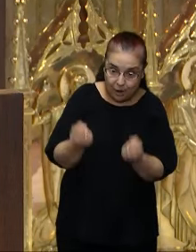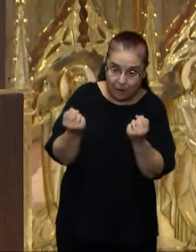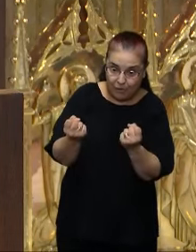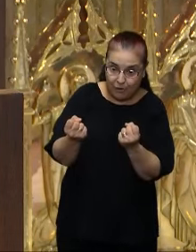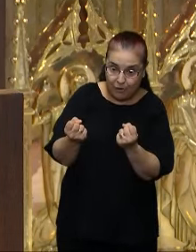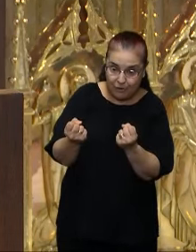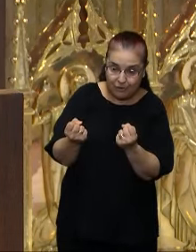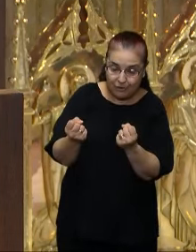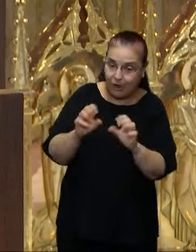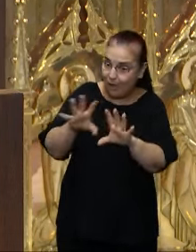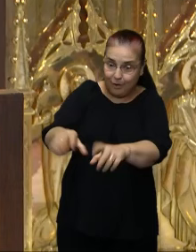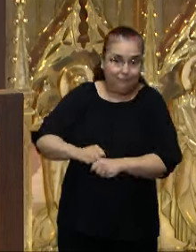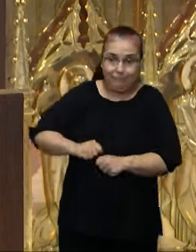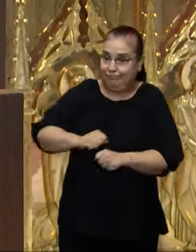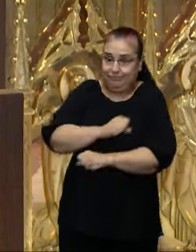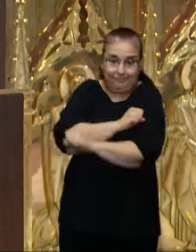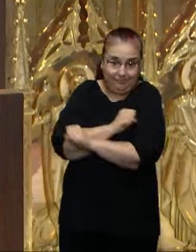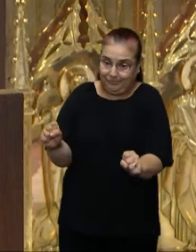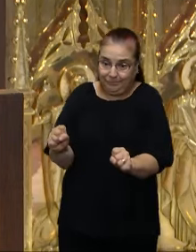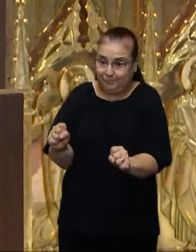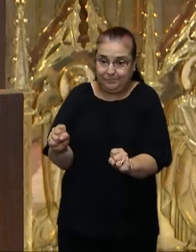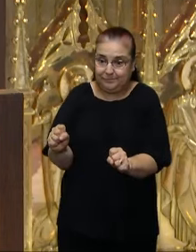La salvación no se compra.